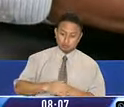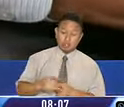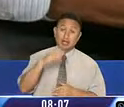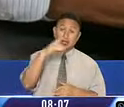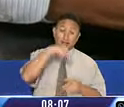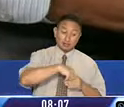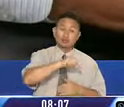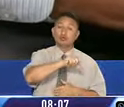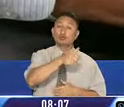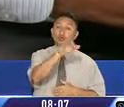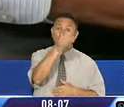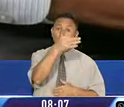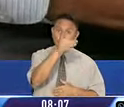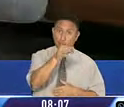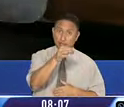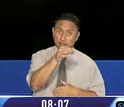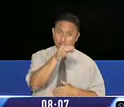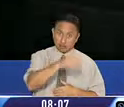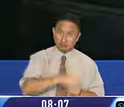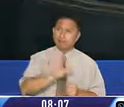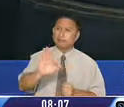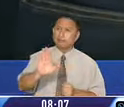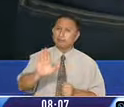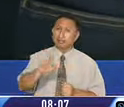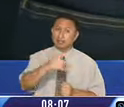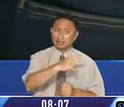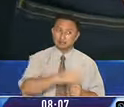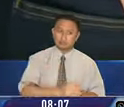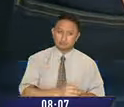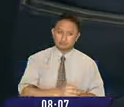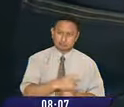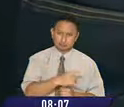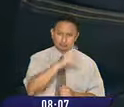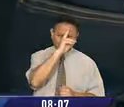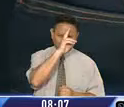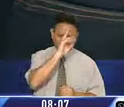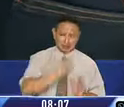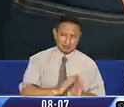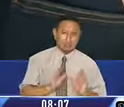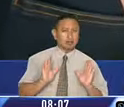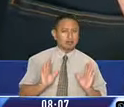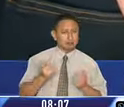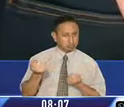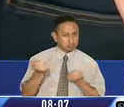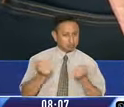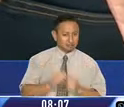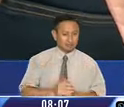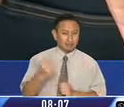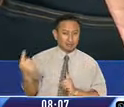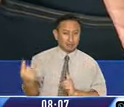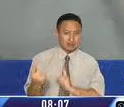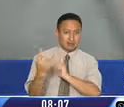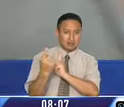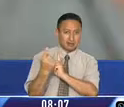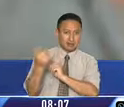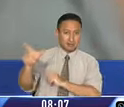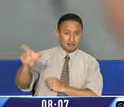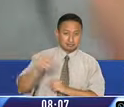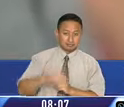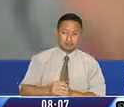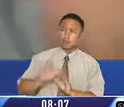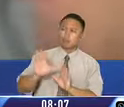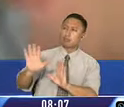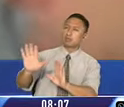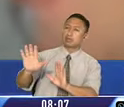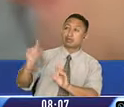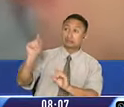el asunto de que tenía más papeles. El hombre le retó al destino, manejó la situación y le jugó la psicológica. Le dijo al sacapinta que